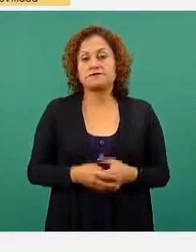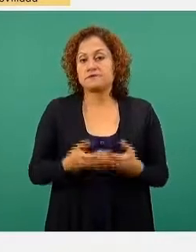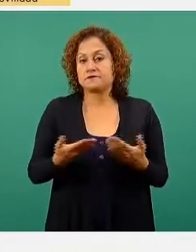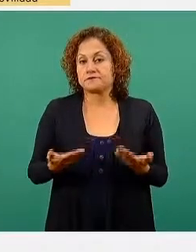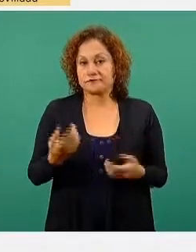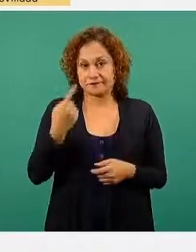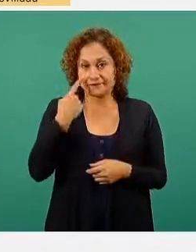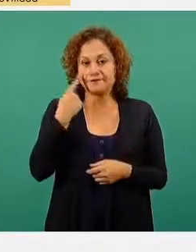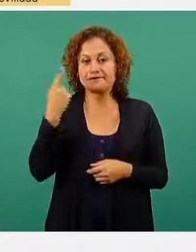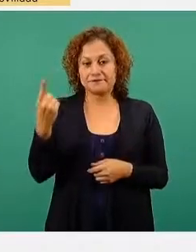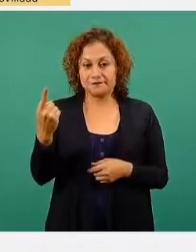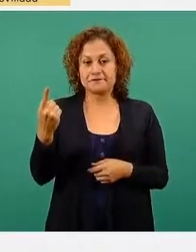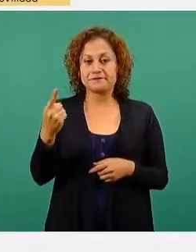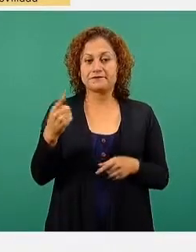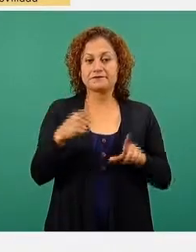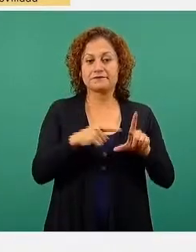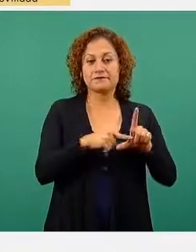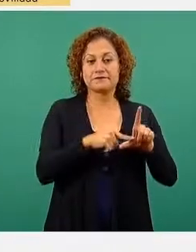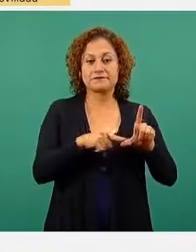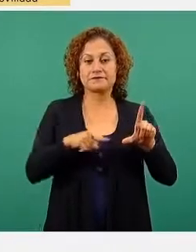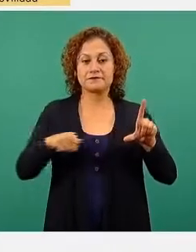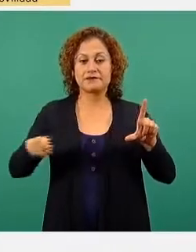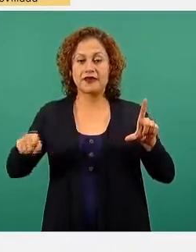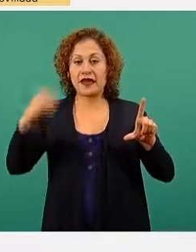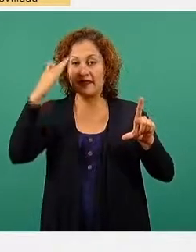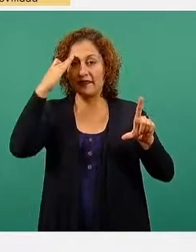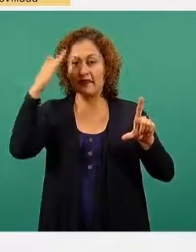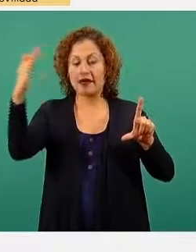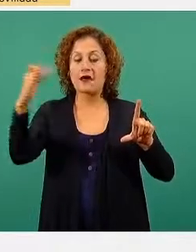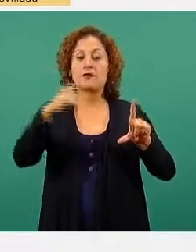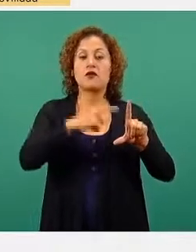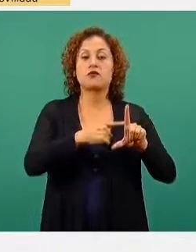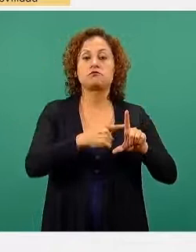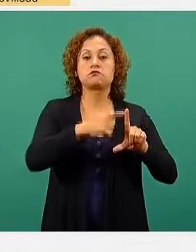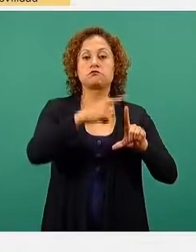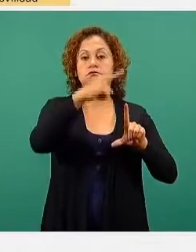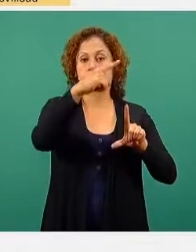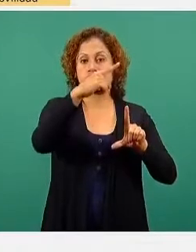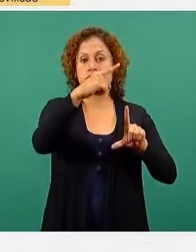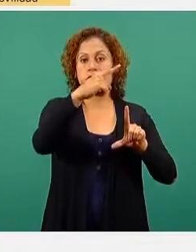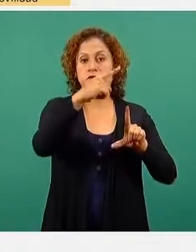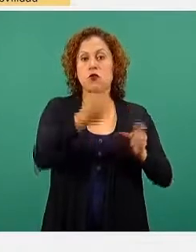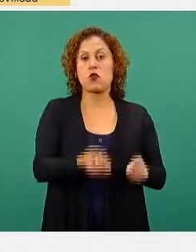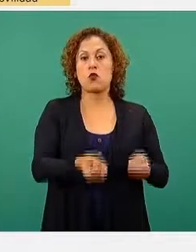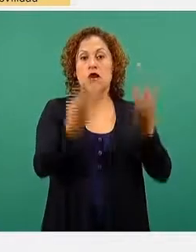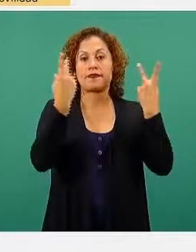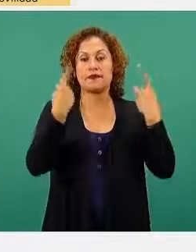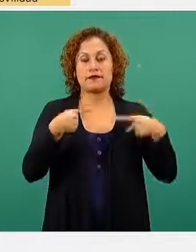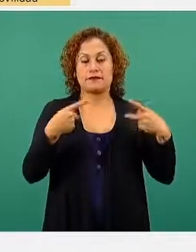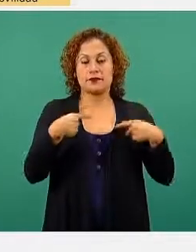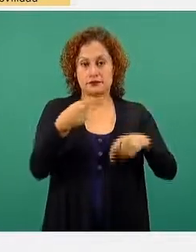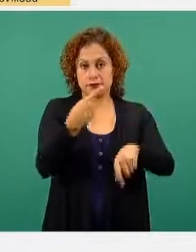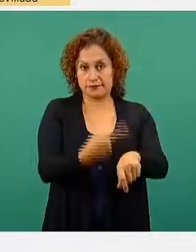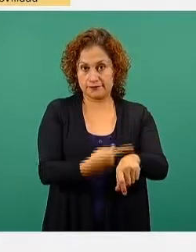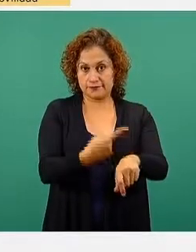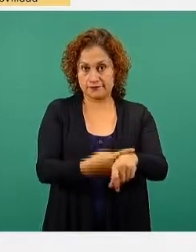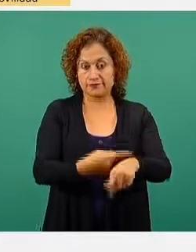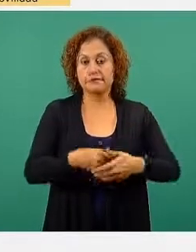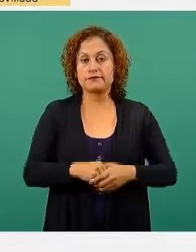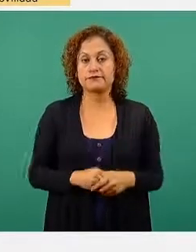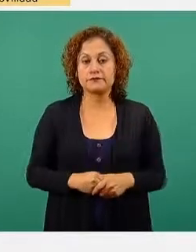las ordenadas ven ustedes el tiempo, en las abscisas el número de infectados